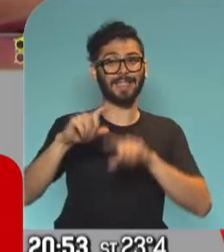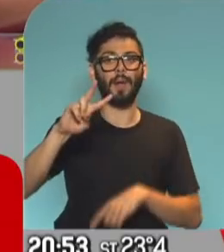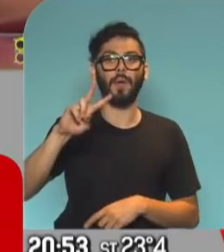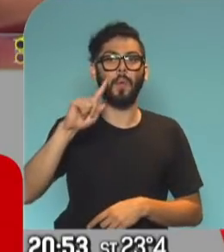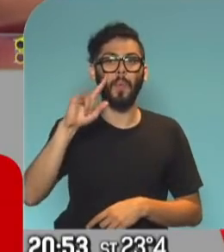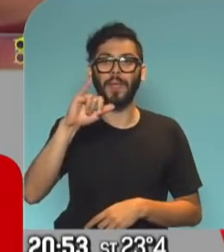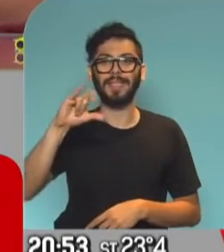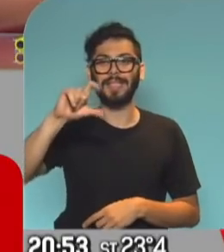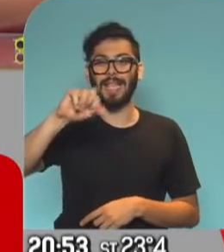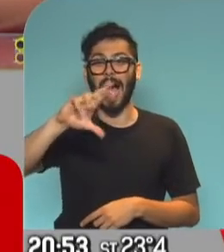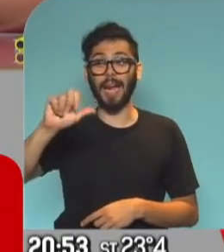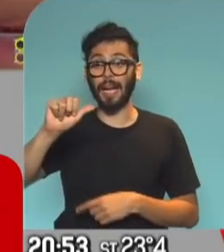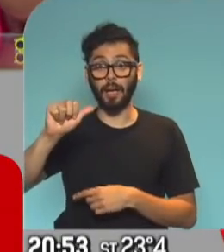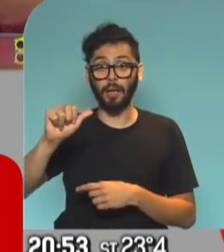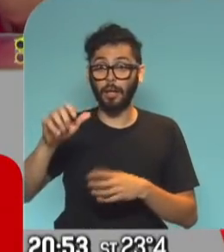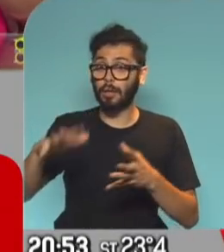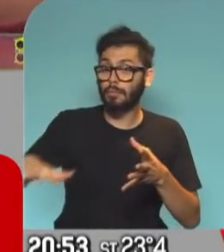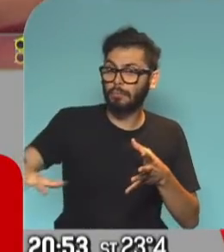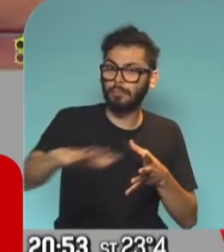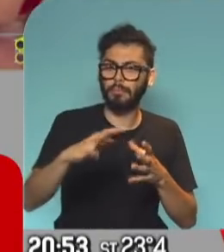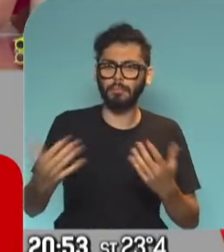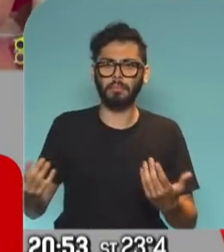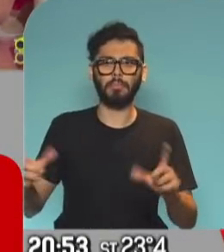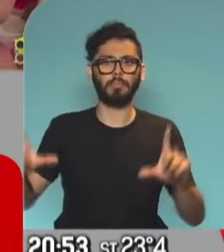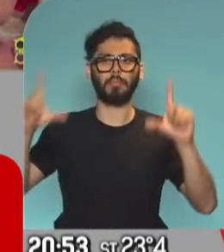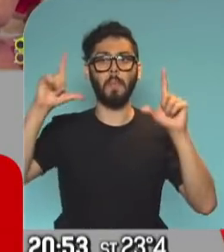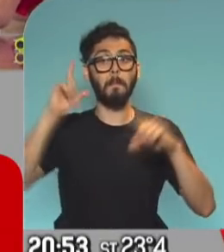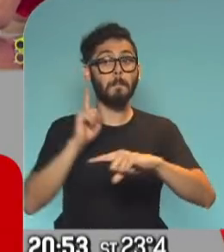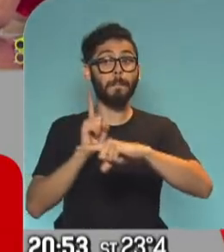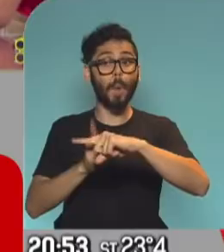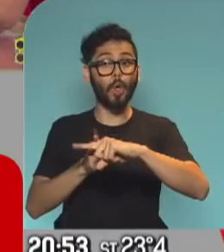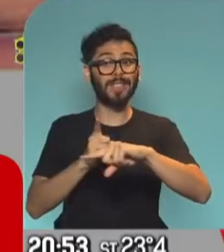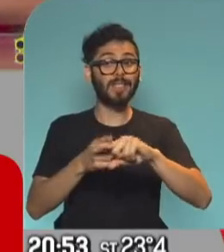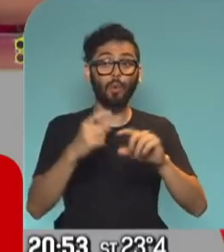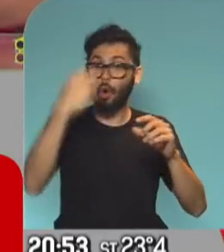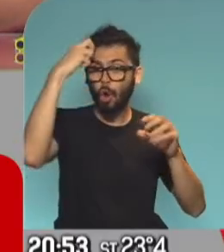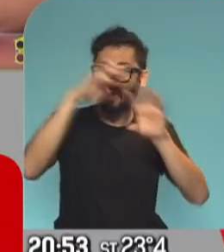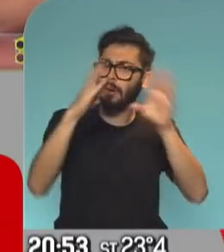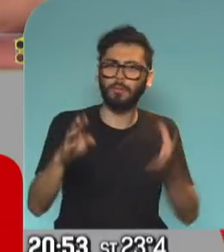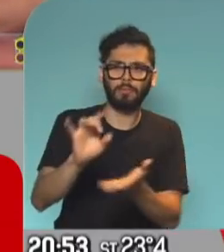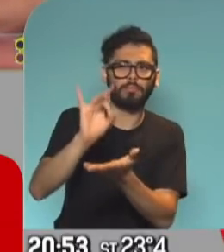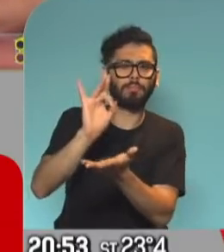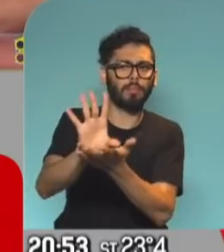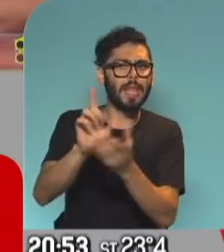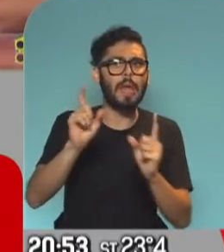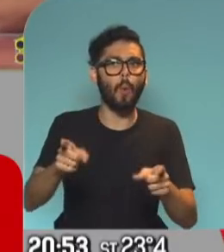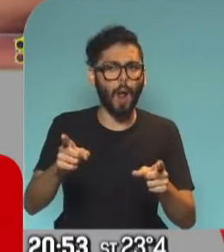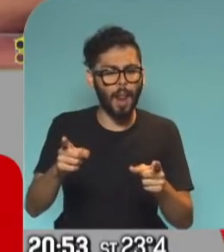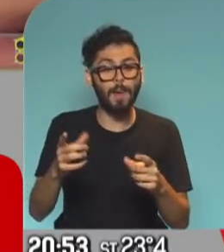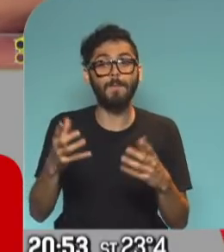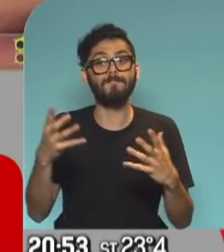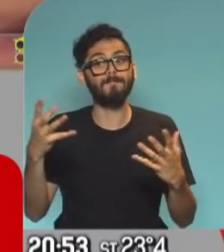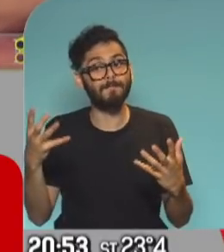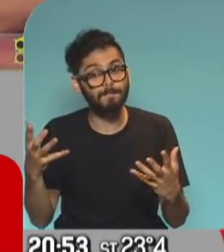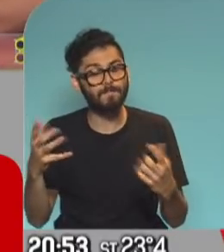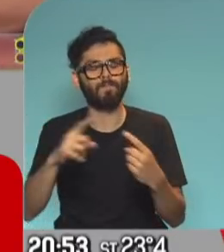una alta imagen positiva e incluso así lograron removerlo, ¿no? Entonces, por un lado está ese pedido, por el otro lado